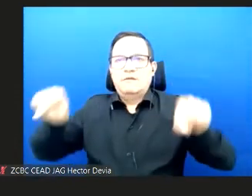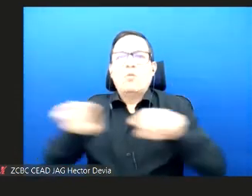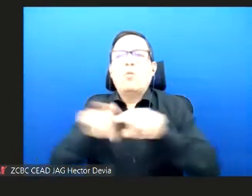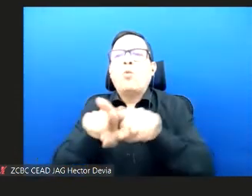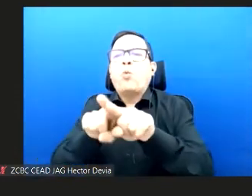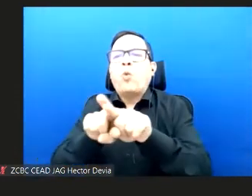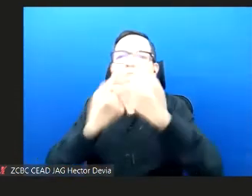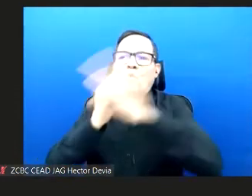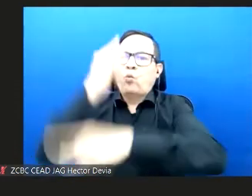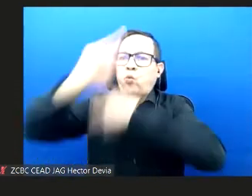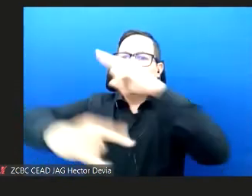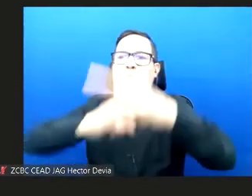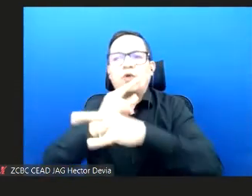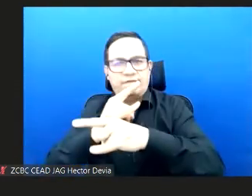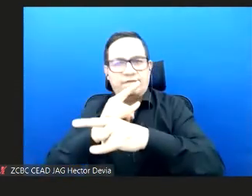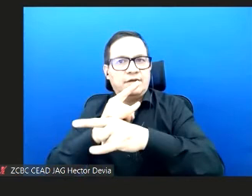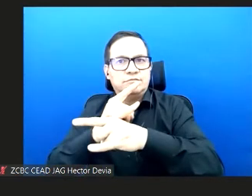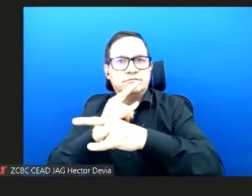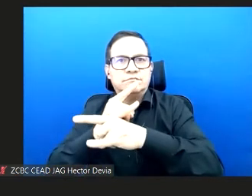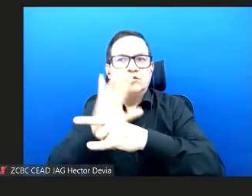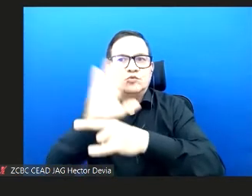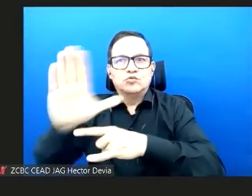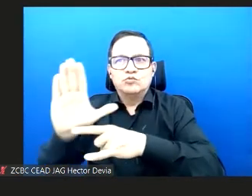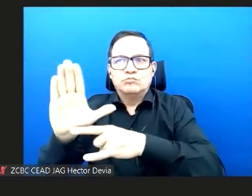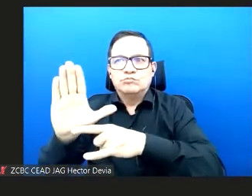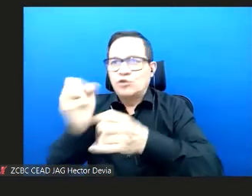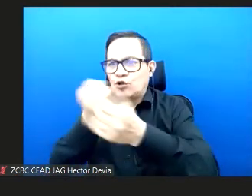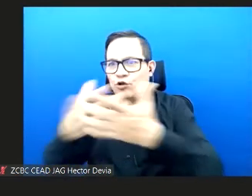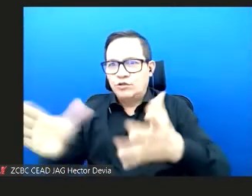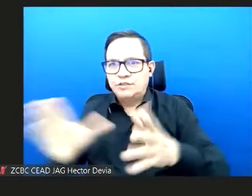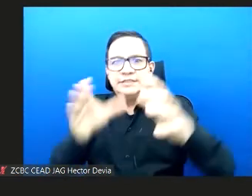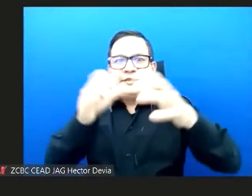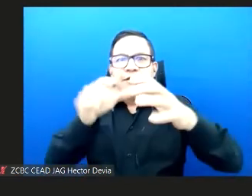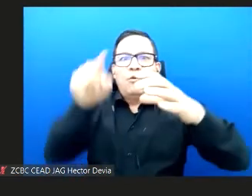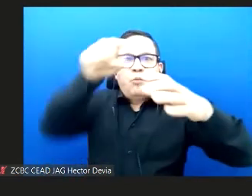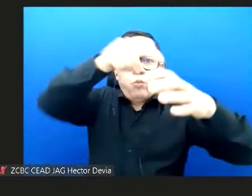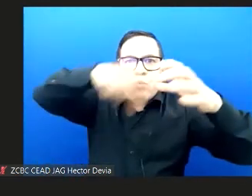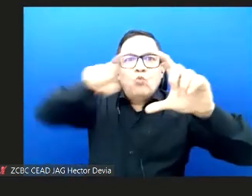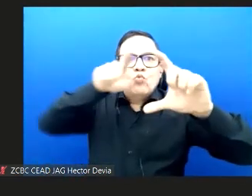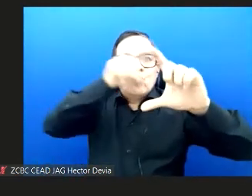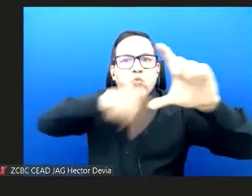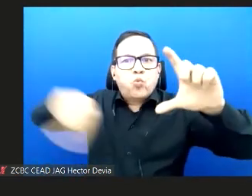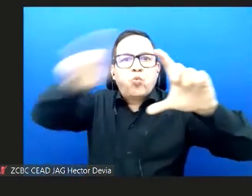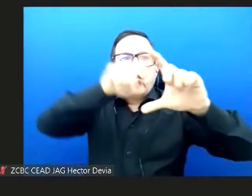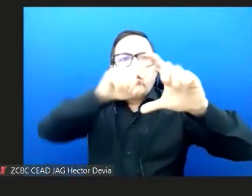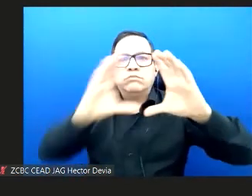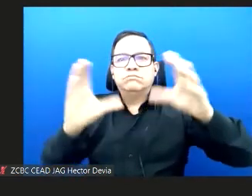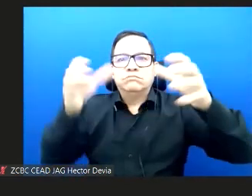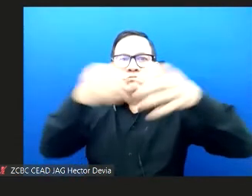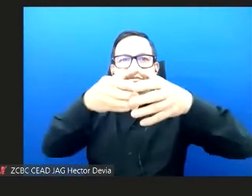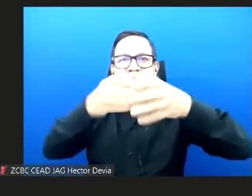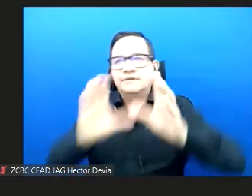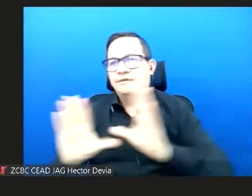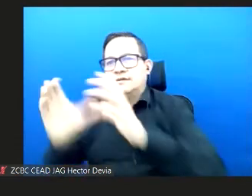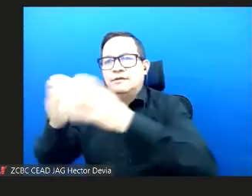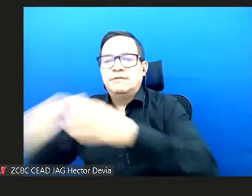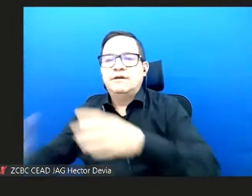usamos círculos, ¿sí? Entonces aquí tenemos dos conjuntos, uno de frutas y otro de animales,